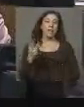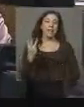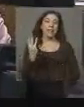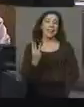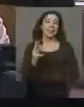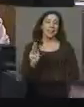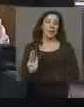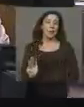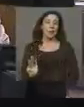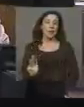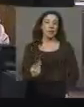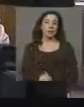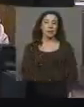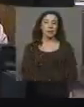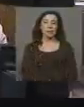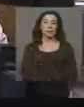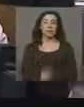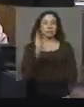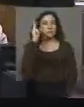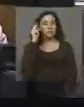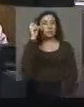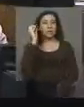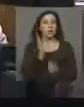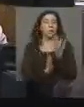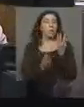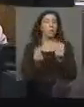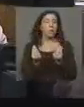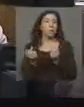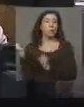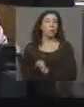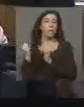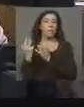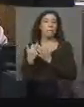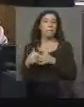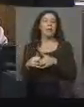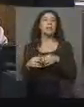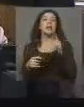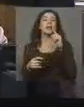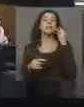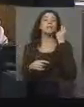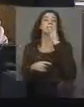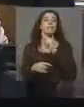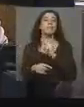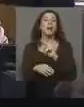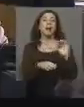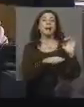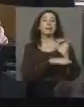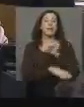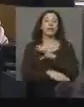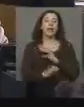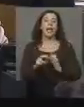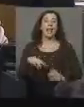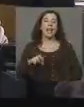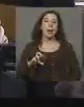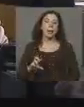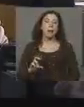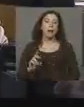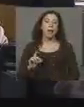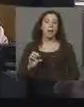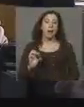1939 y crearon muchas empresas a nombre del Estado chileno, como ENAP, la